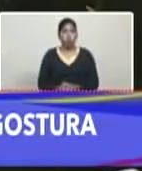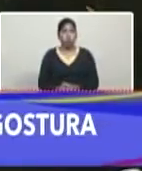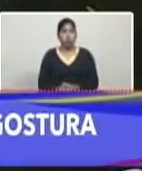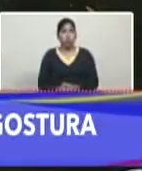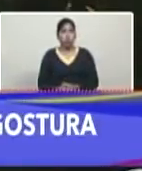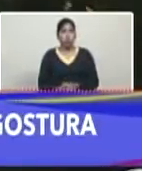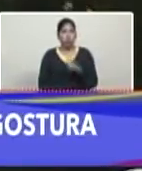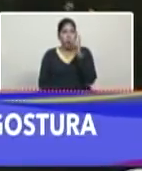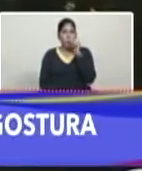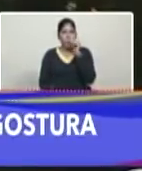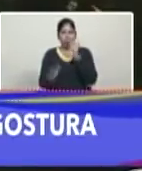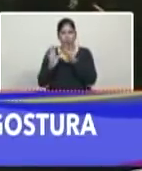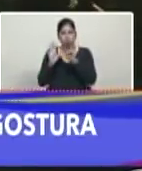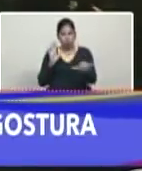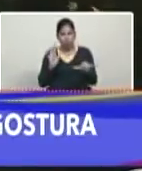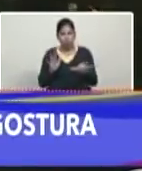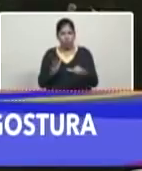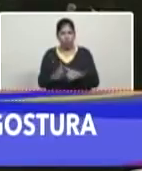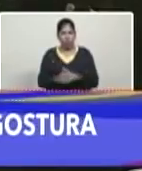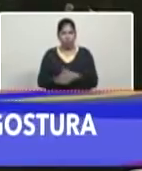Darío.